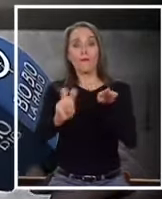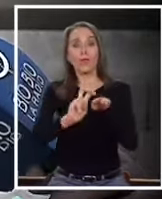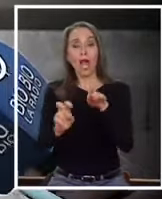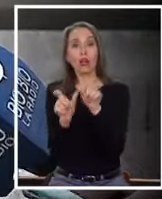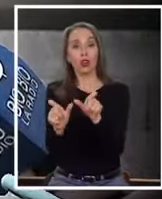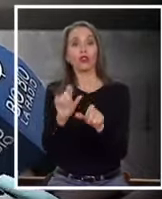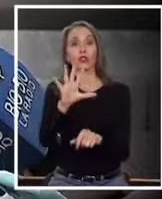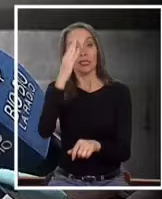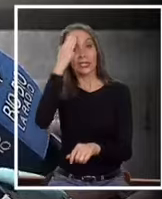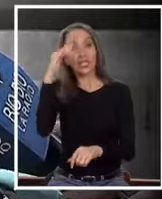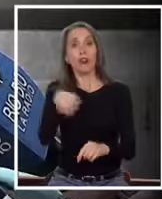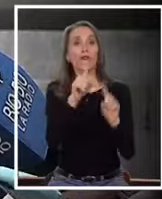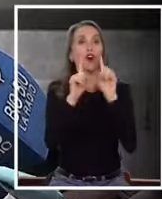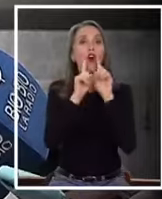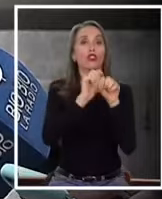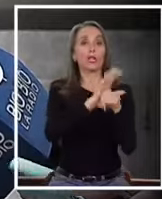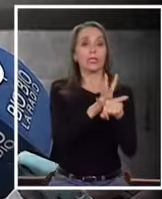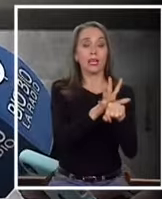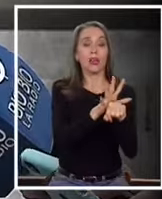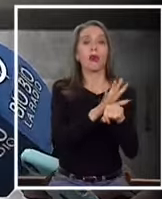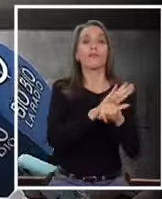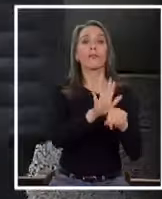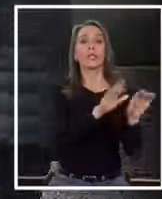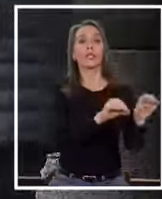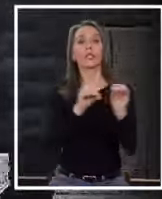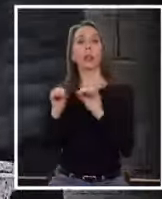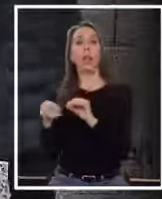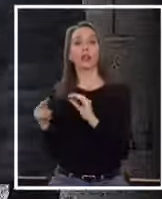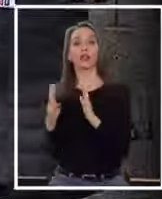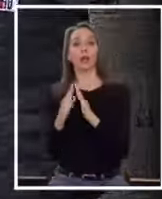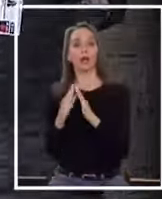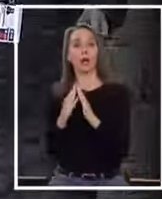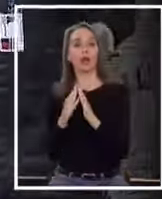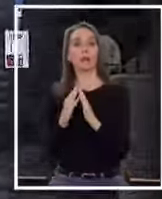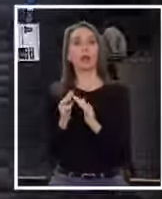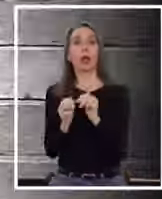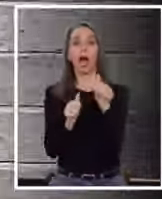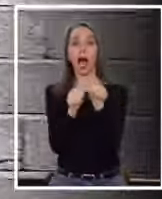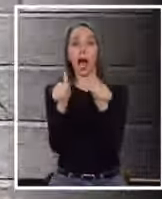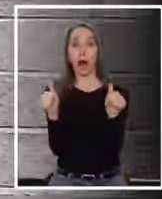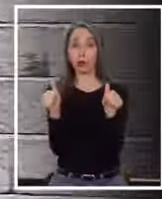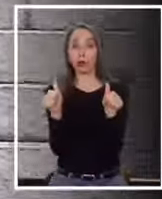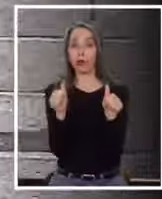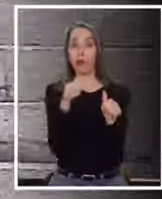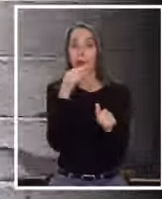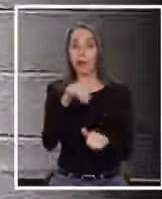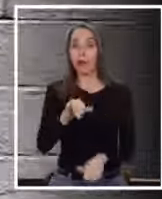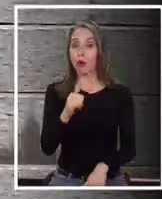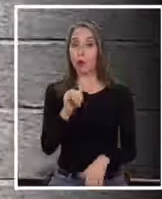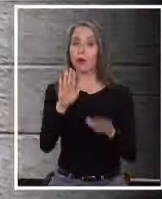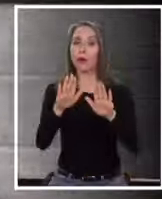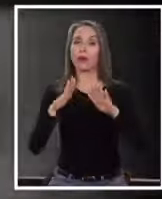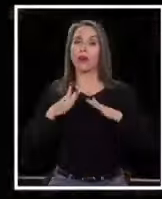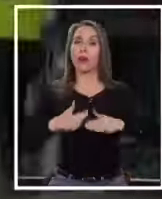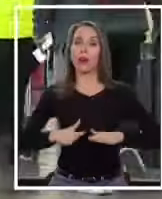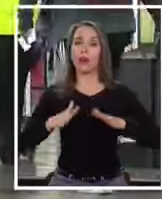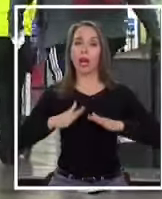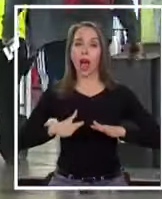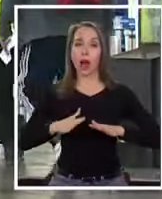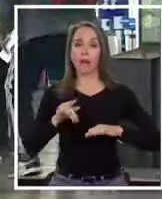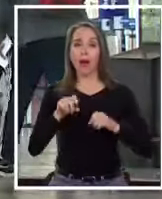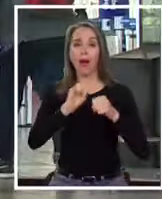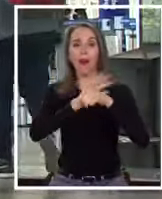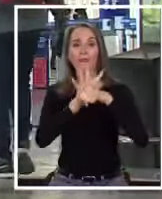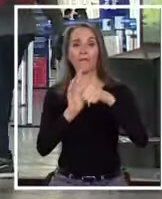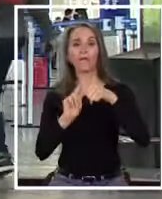estos 5 días y después pudo irse a su domicilio. Con estas palabras, las autoridades llamaron este jueves a la calma. La variante